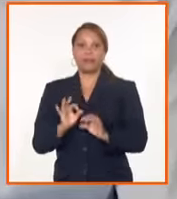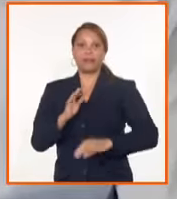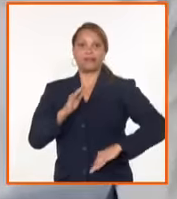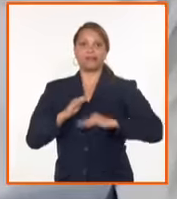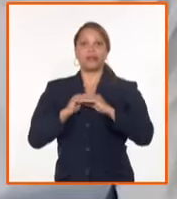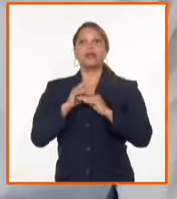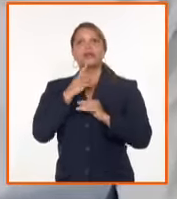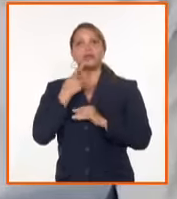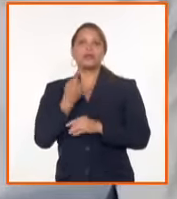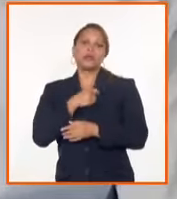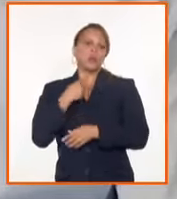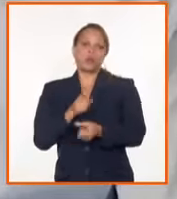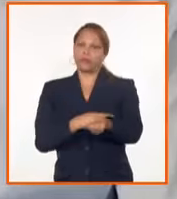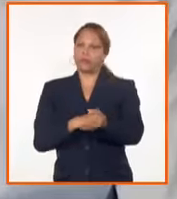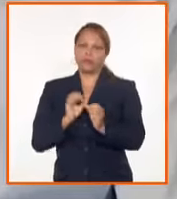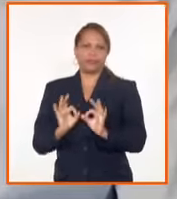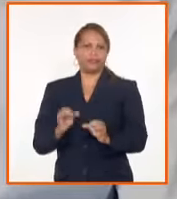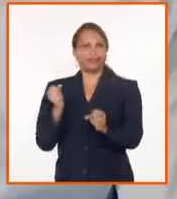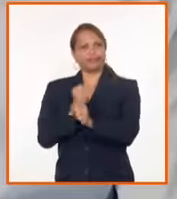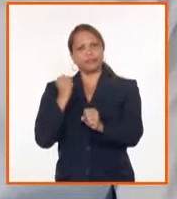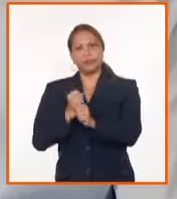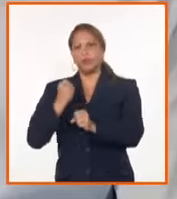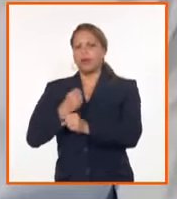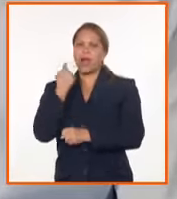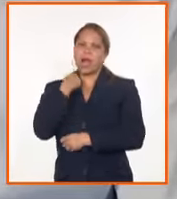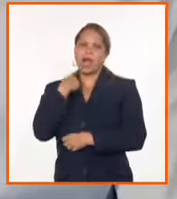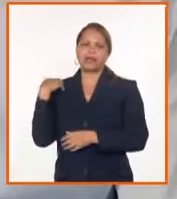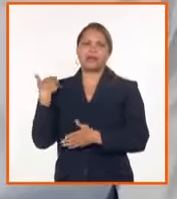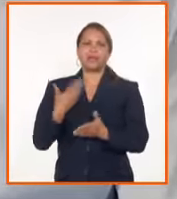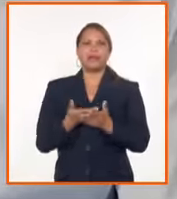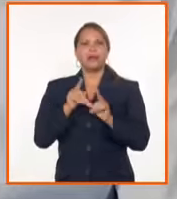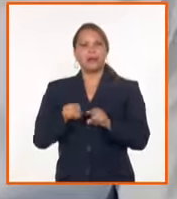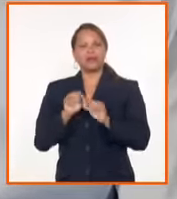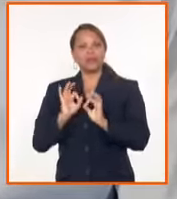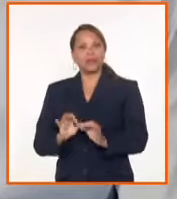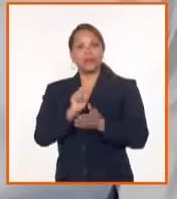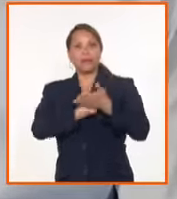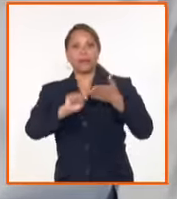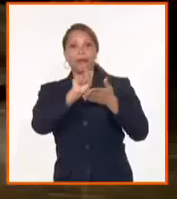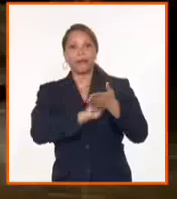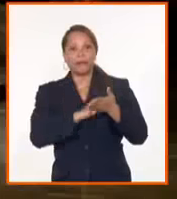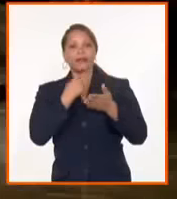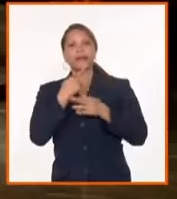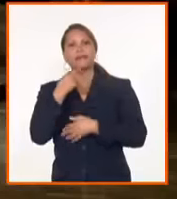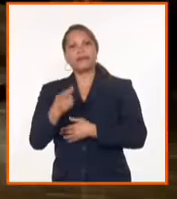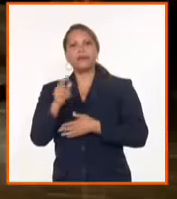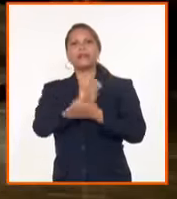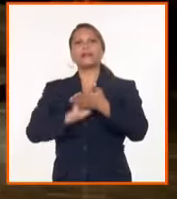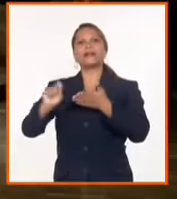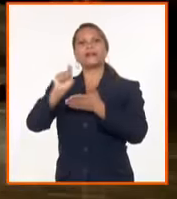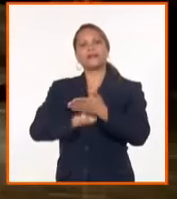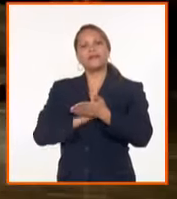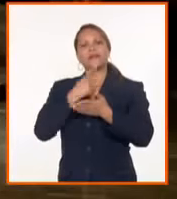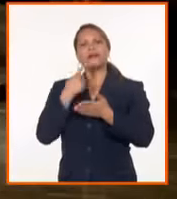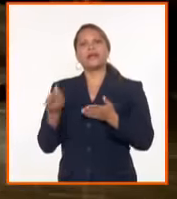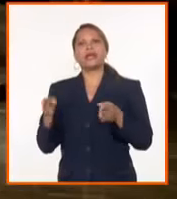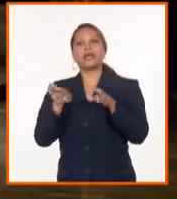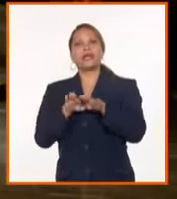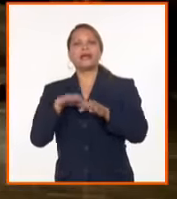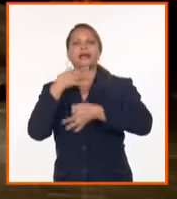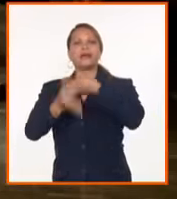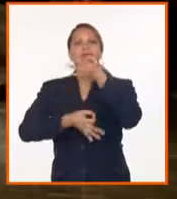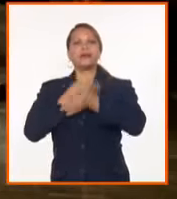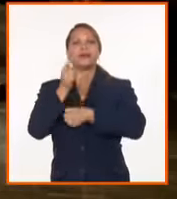acostumbrado a trabajar en todos estos años, sobre todo porque responde a un concepto de planificación que sistematice los momentos de trabajo